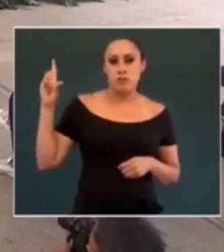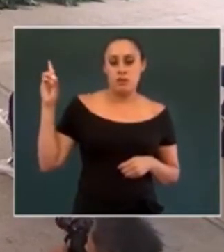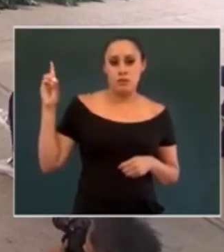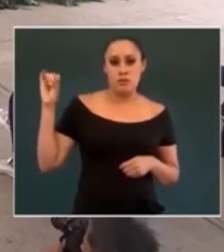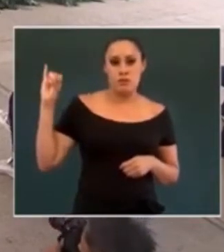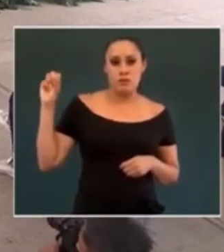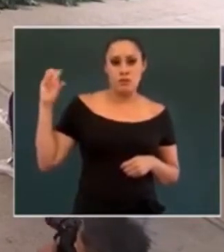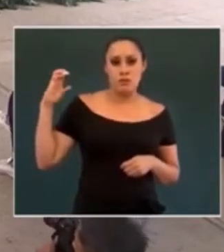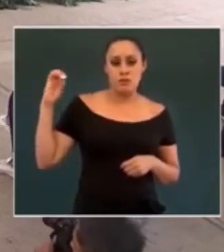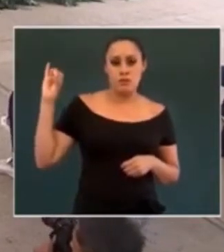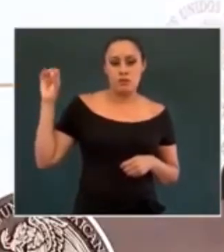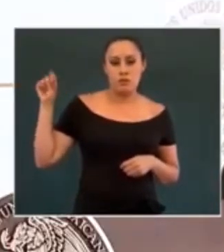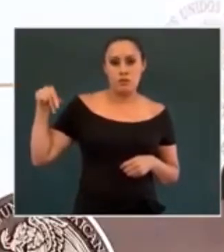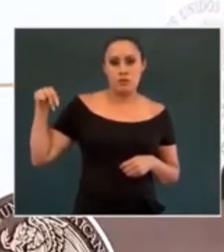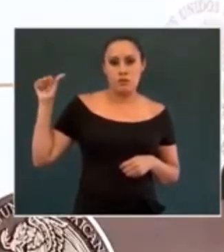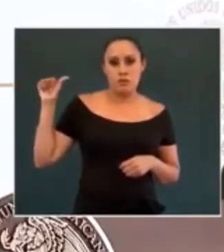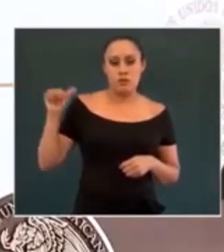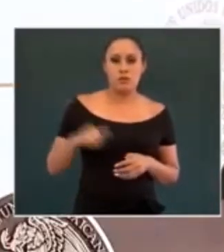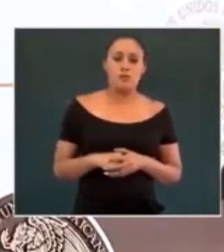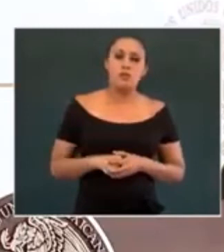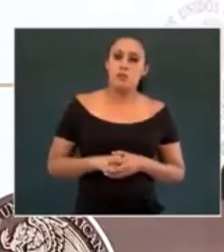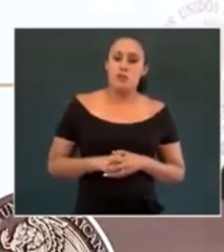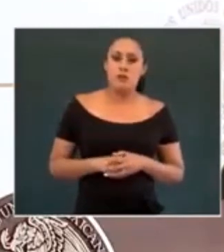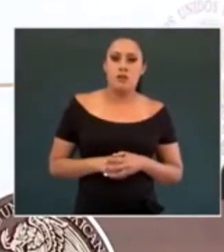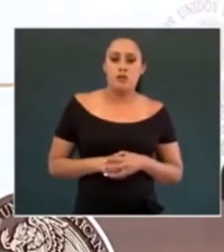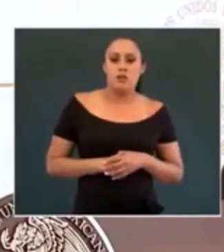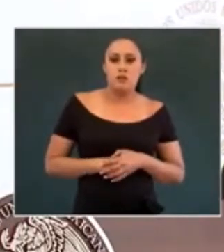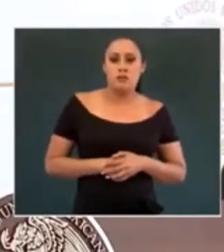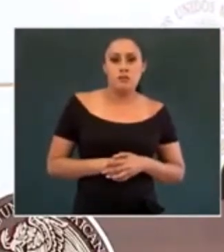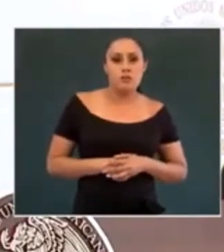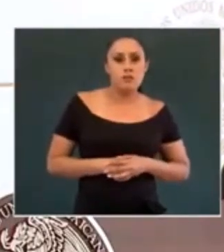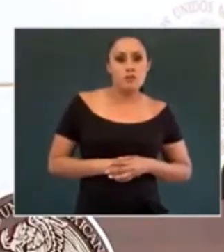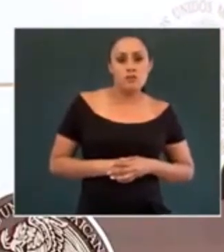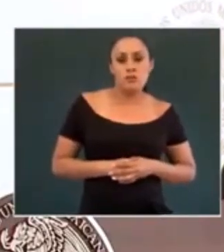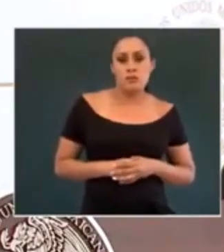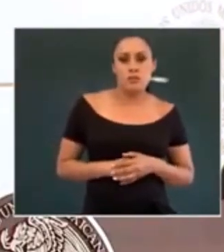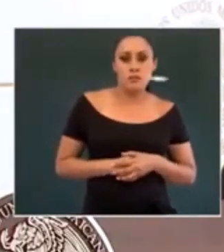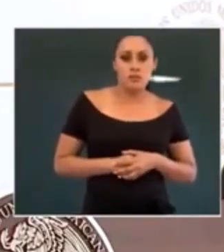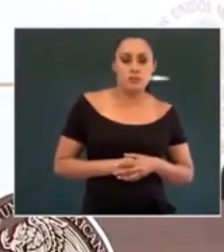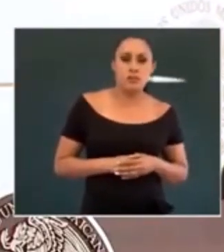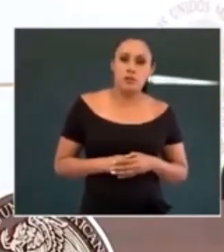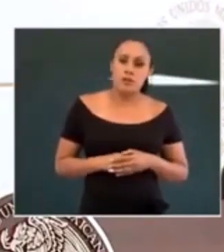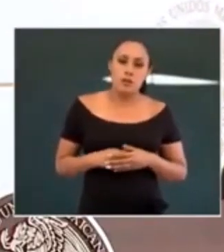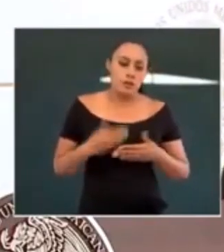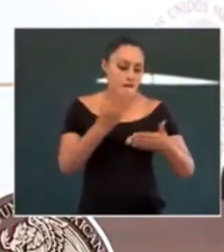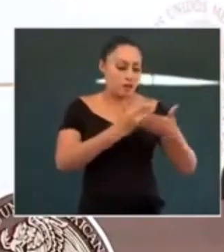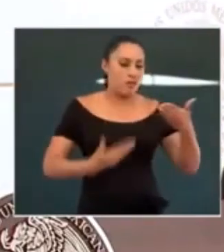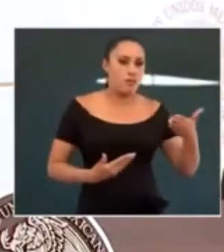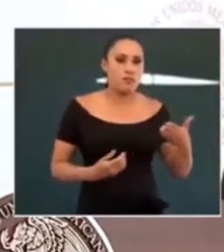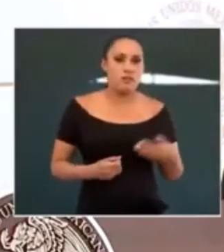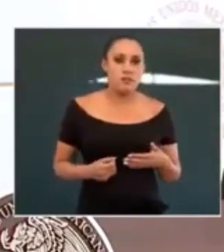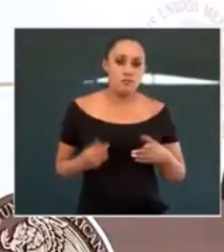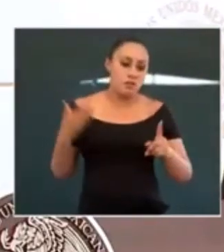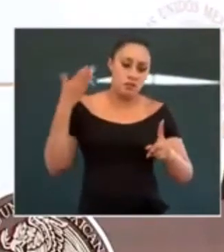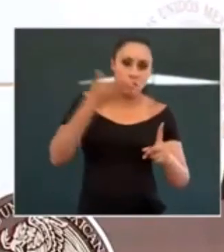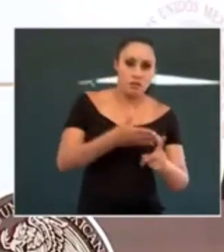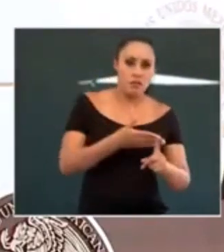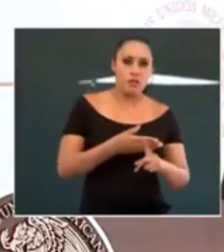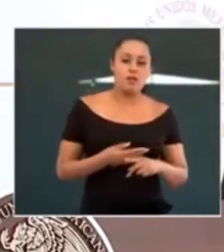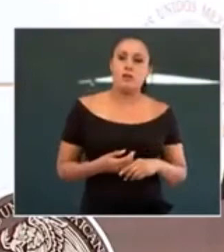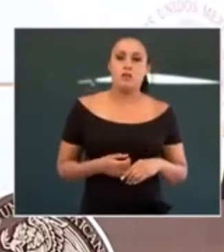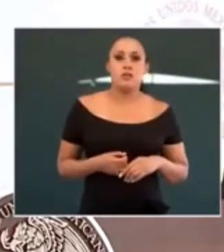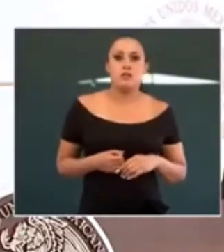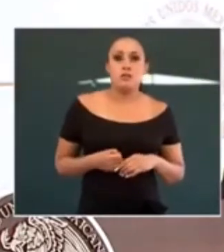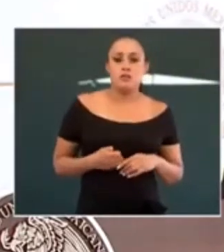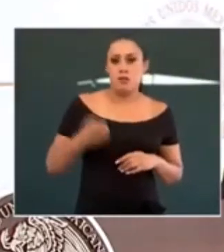excluían con la mentira de que no pasaban el examen de admisión, cuando lo que sucedía es de que no